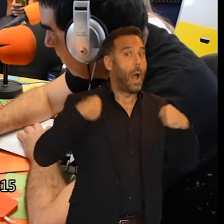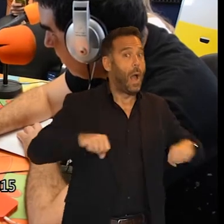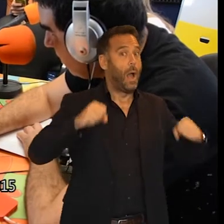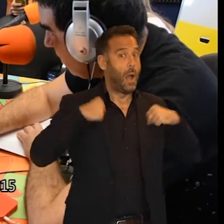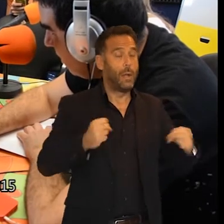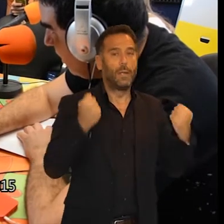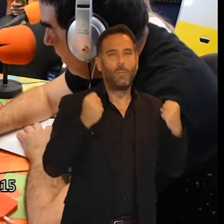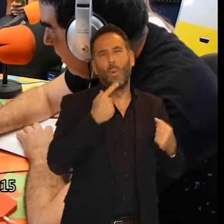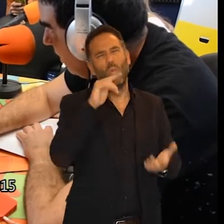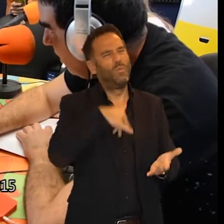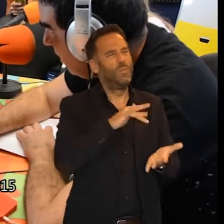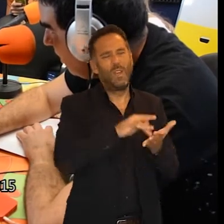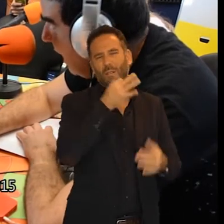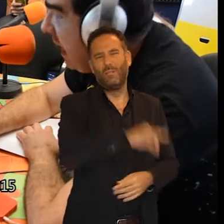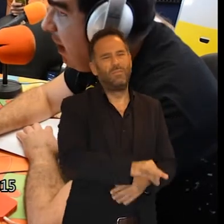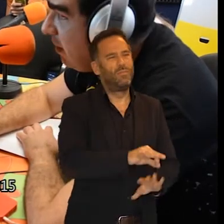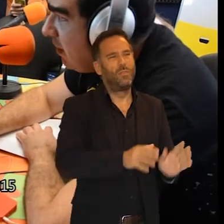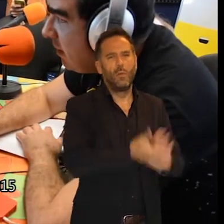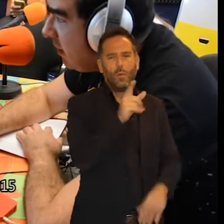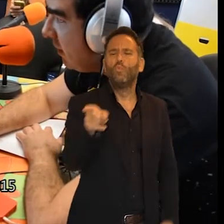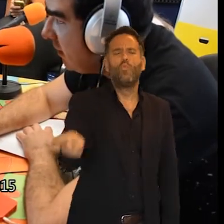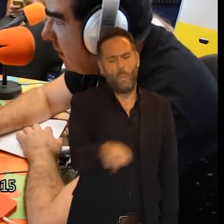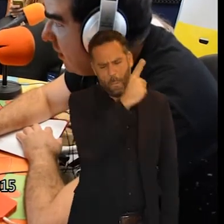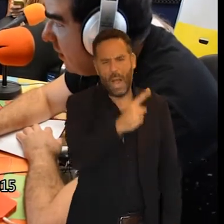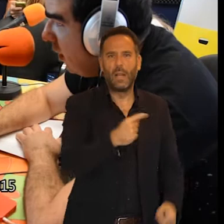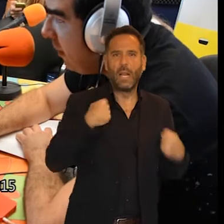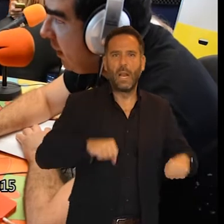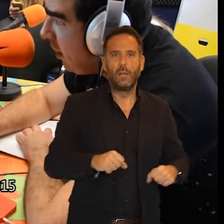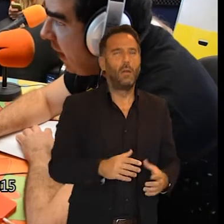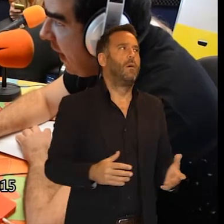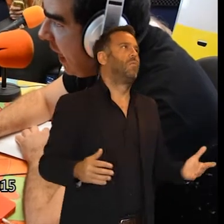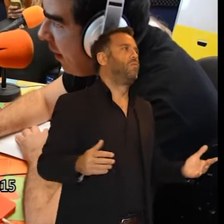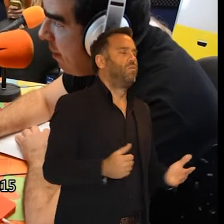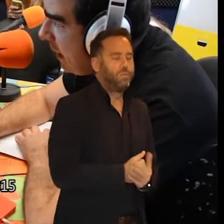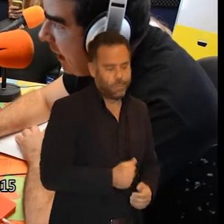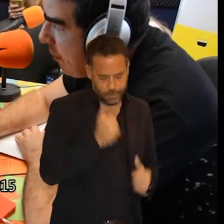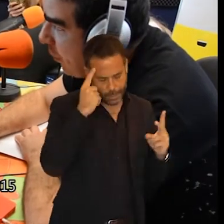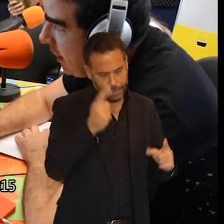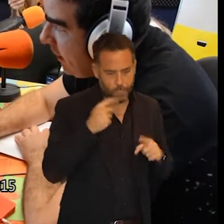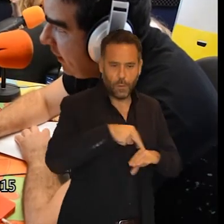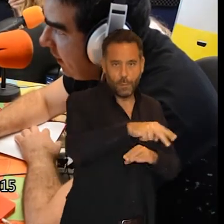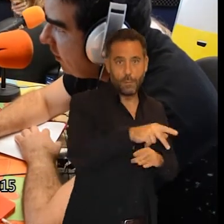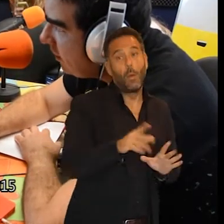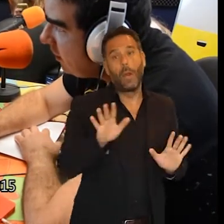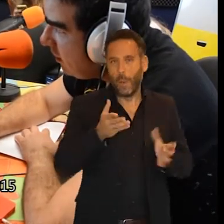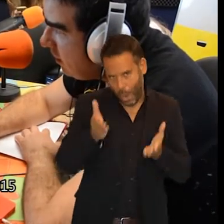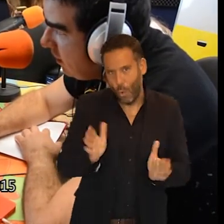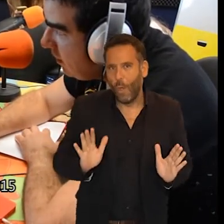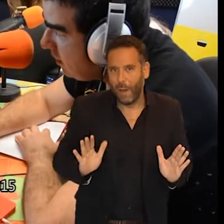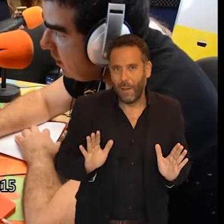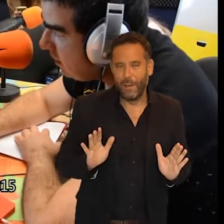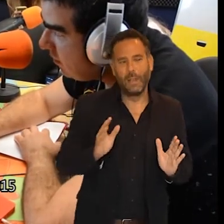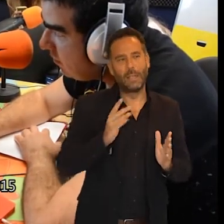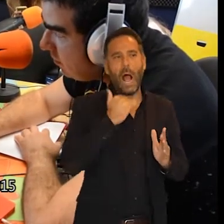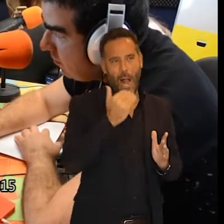día me digo, hoy no voy a gimnasio. Tú vas a gimnasio. Hombre, por lo menos te ayudan, aparte de pegarte un poquito la caña,